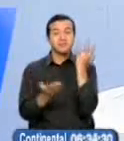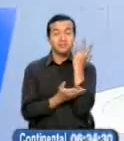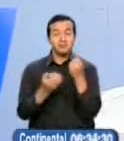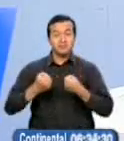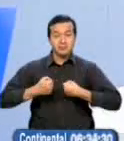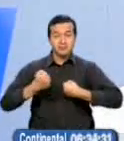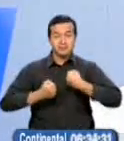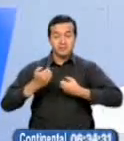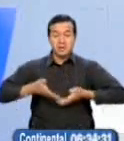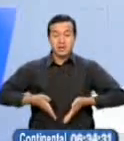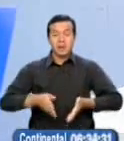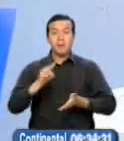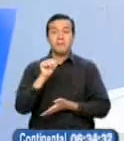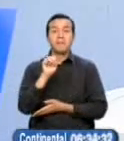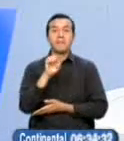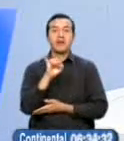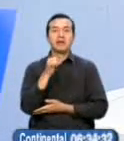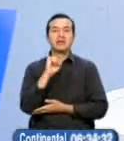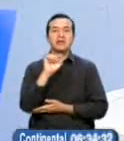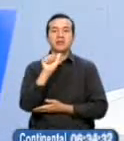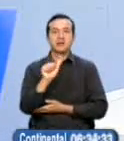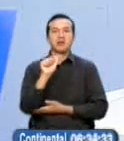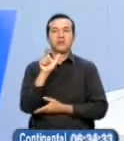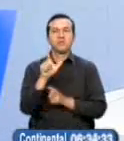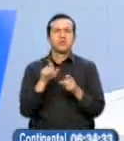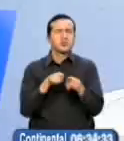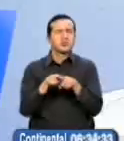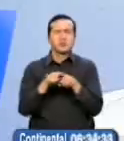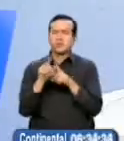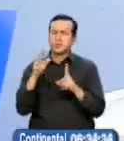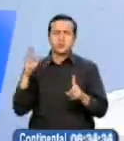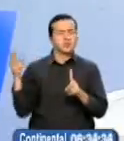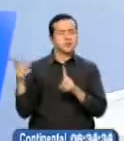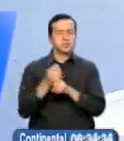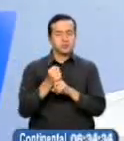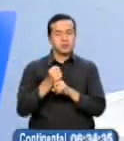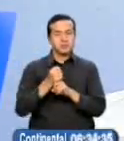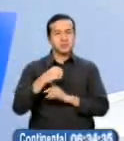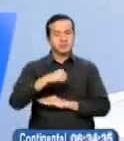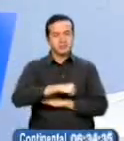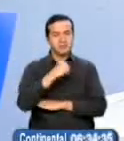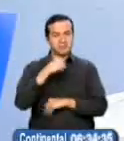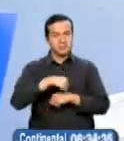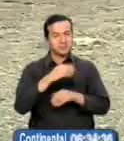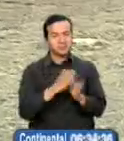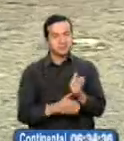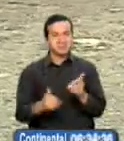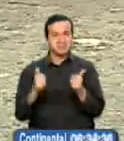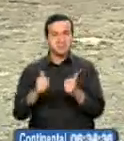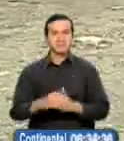de la calle Mejía. Los competidores hicieron su mayor esfuerzo para alcanzar la meta con los mejores tiempos.